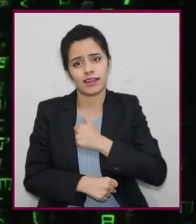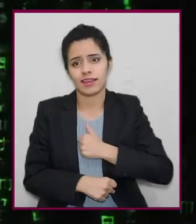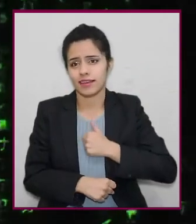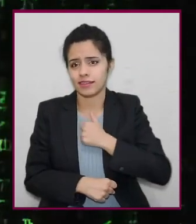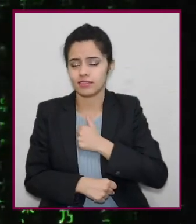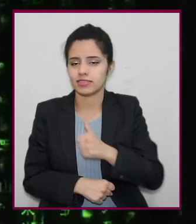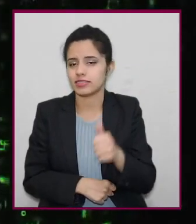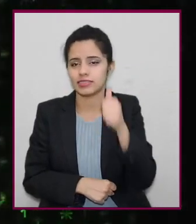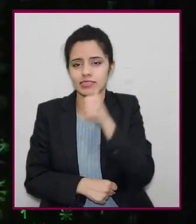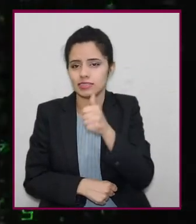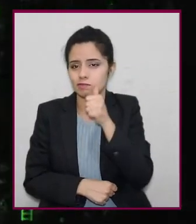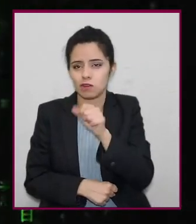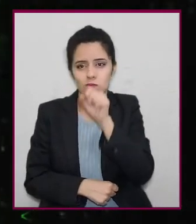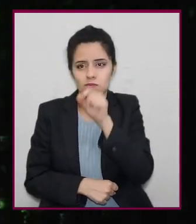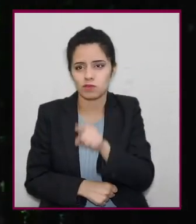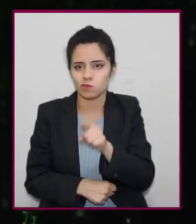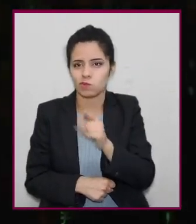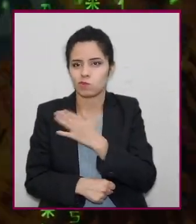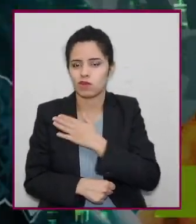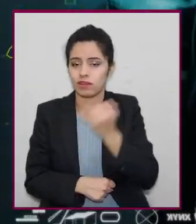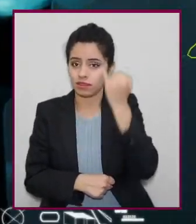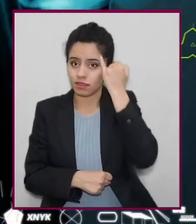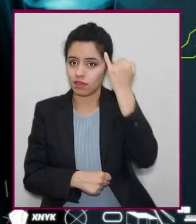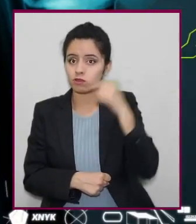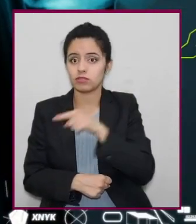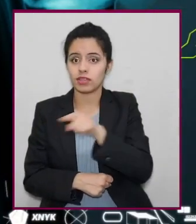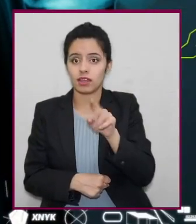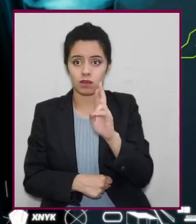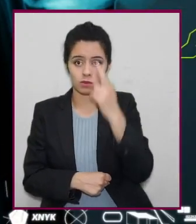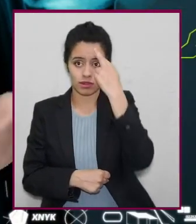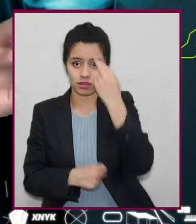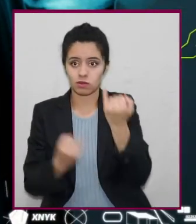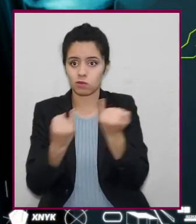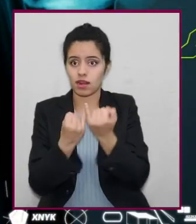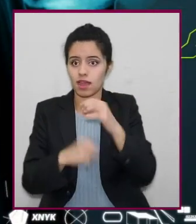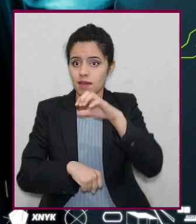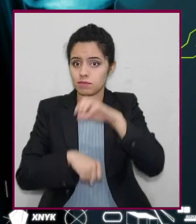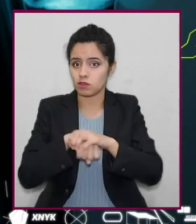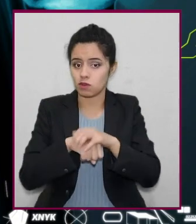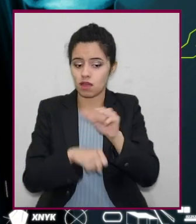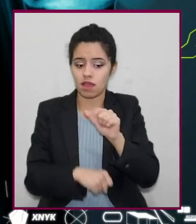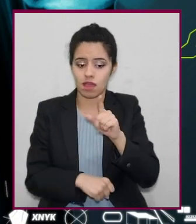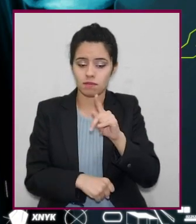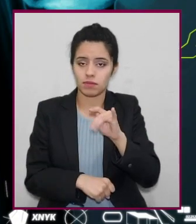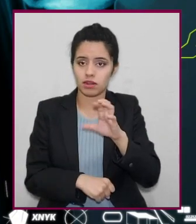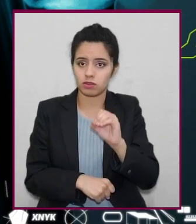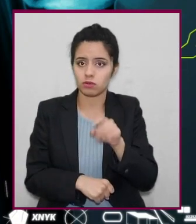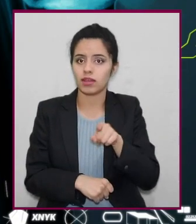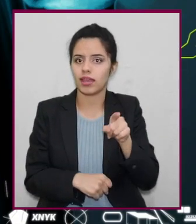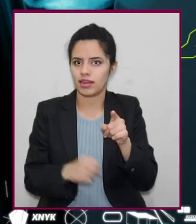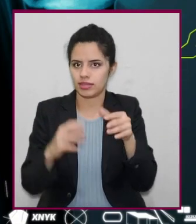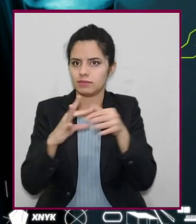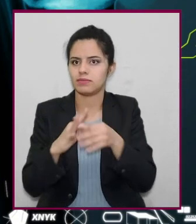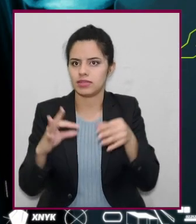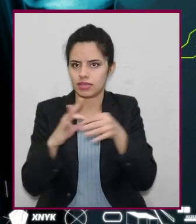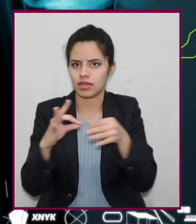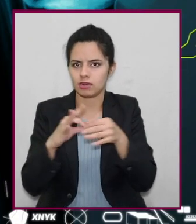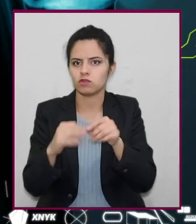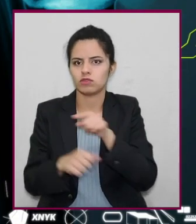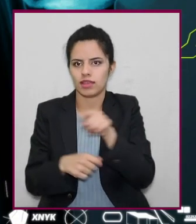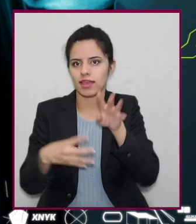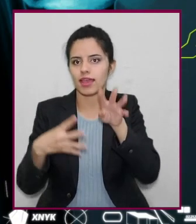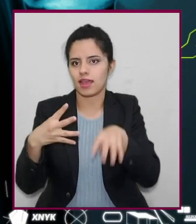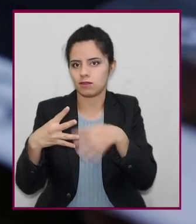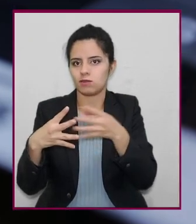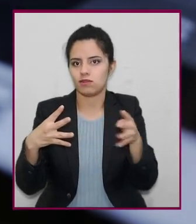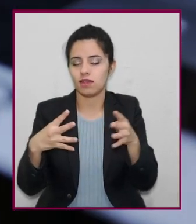después. Como pasa casi siempre con las buenas ideas. Acuérdense que también nuestro amigo Alberto Candiani nos enseñó unos términos técnicos de las